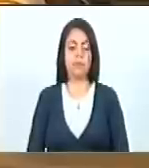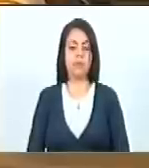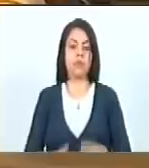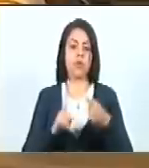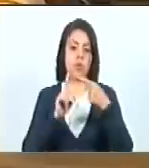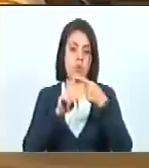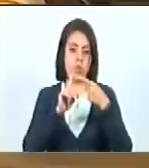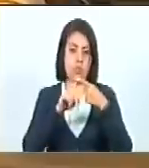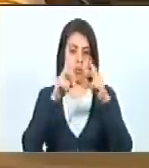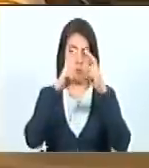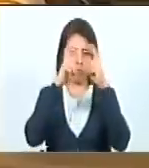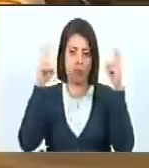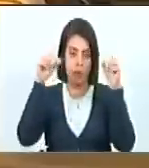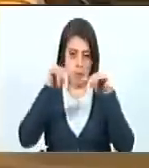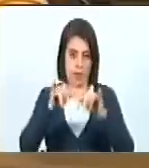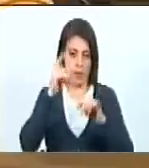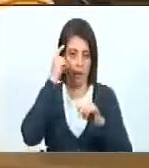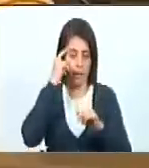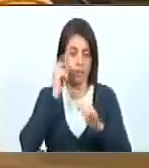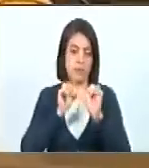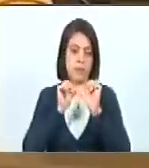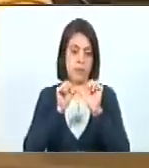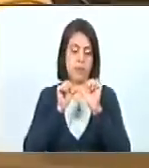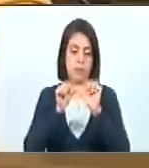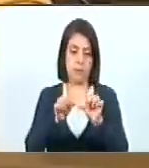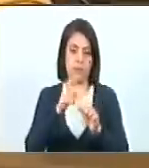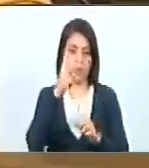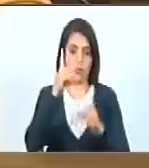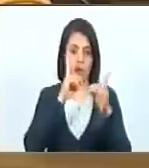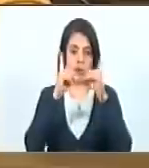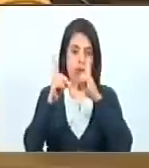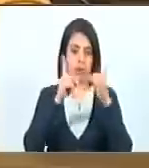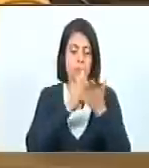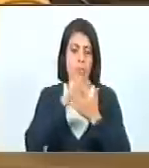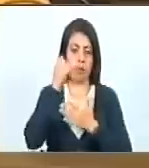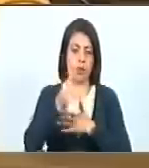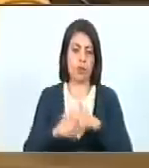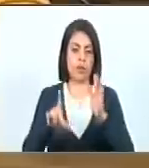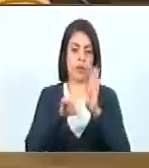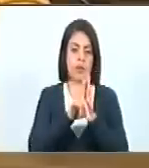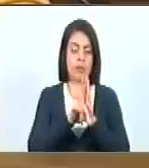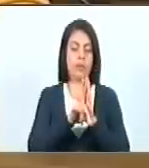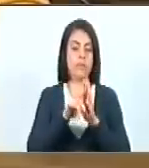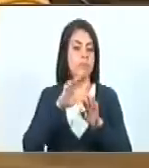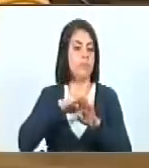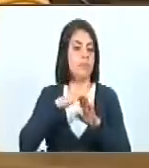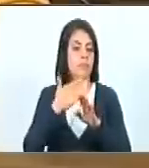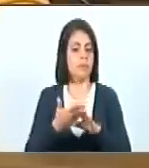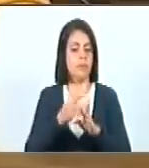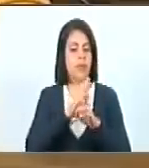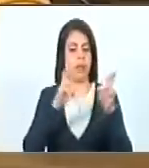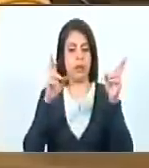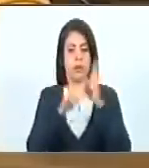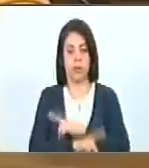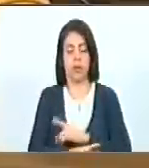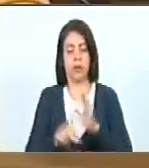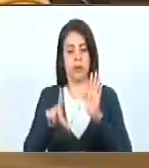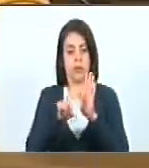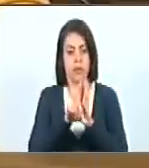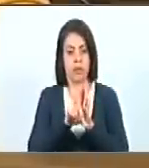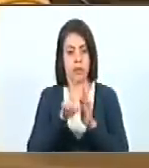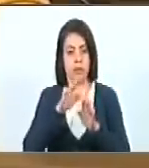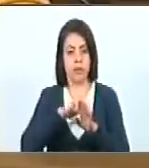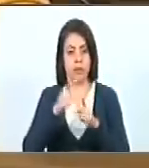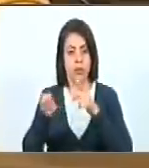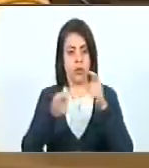número 1 del orden del día. Continuación de la segunda discusión del proyecto de ley orgánica de reforma de la Ley